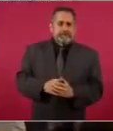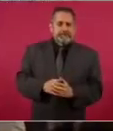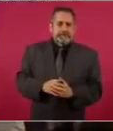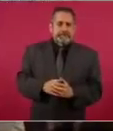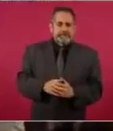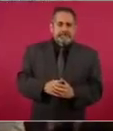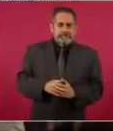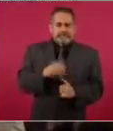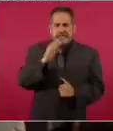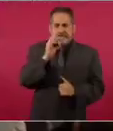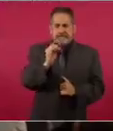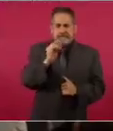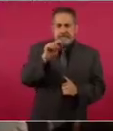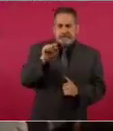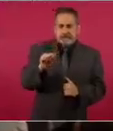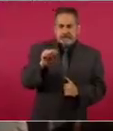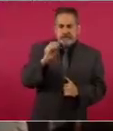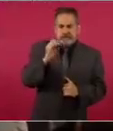el